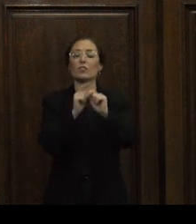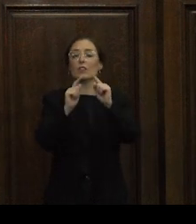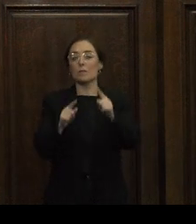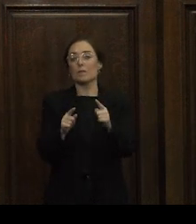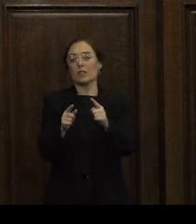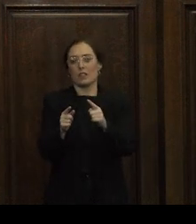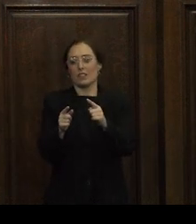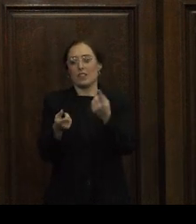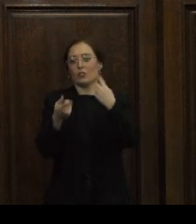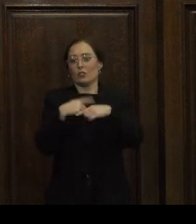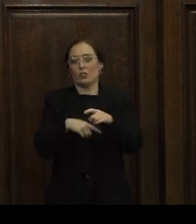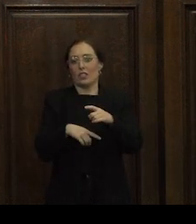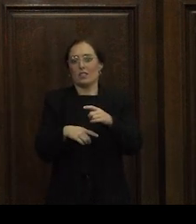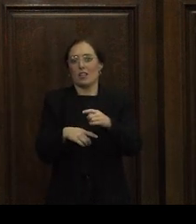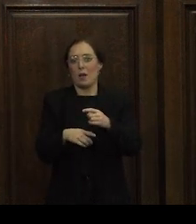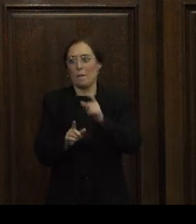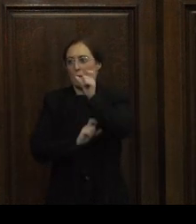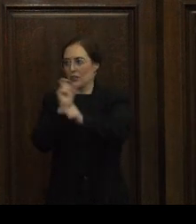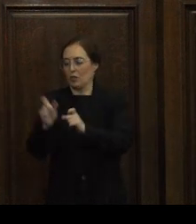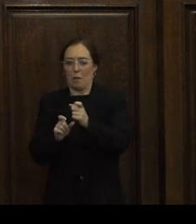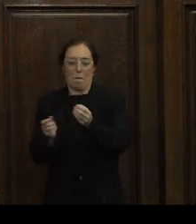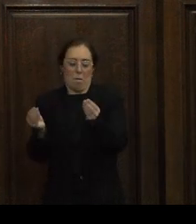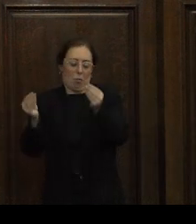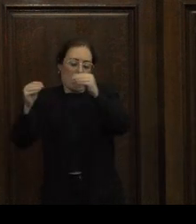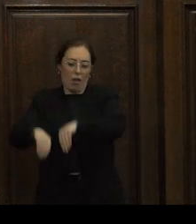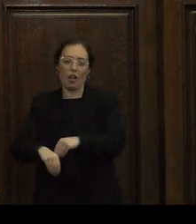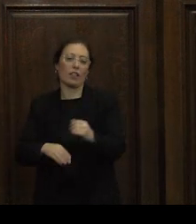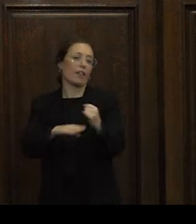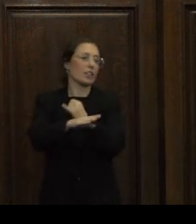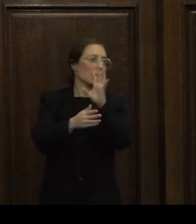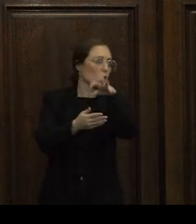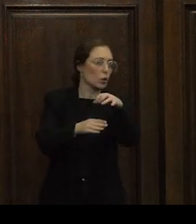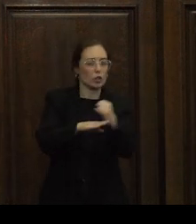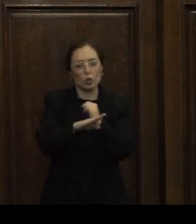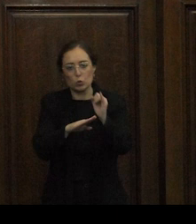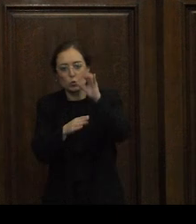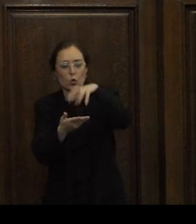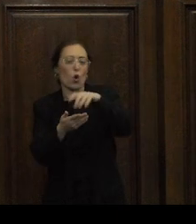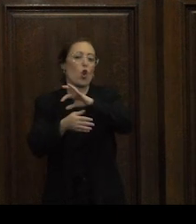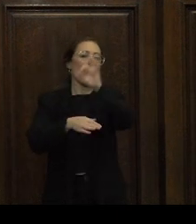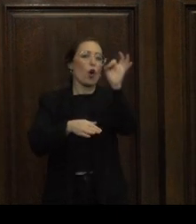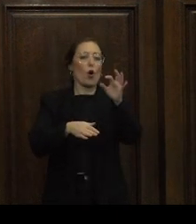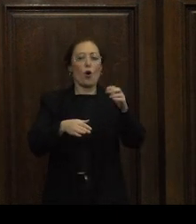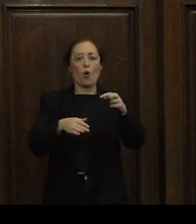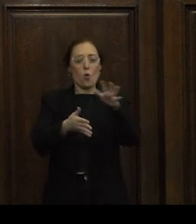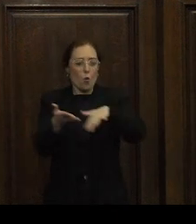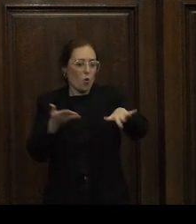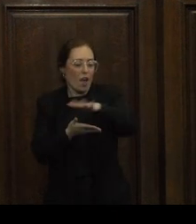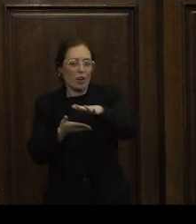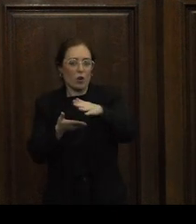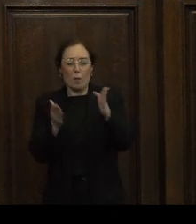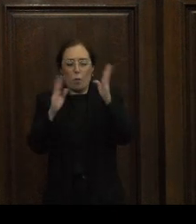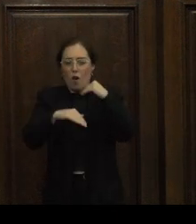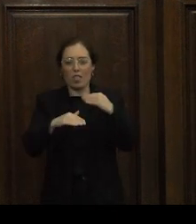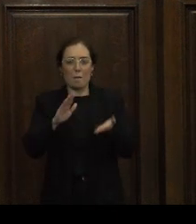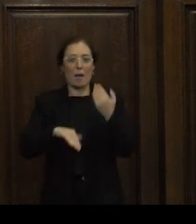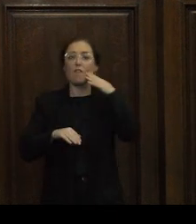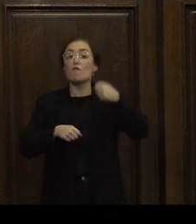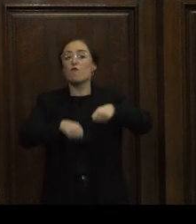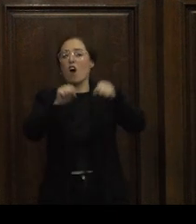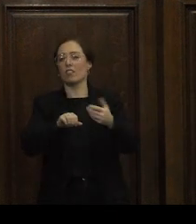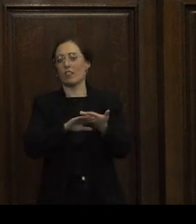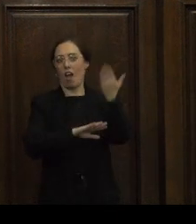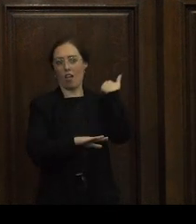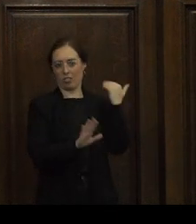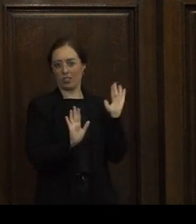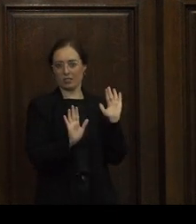hipocresía pierde fuerza y valor, por tanto sus instituciones, sus valores, sus creencias no brotan de modo tan fértil como